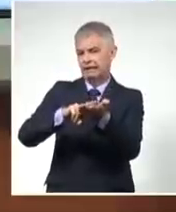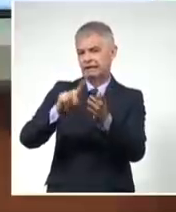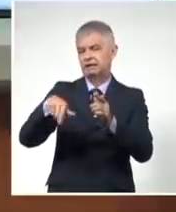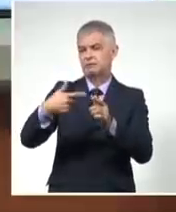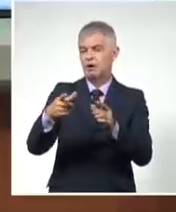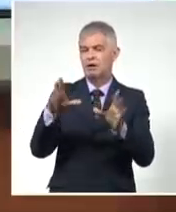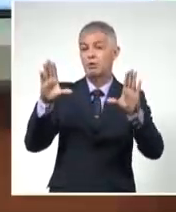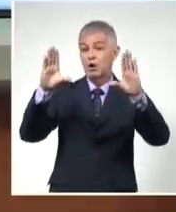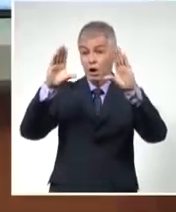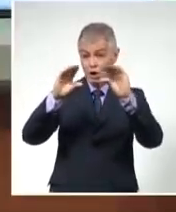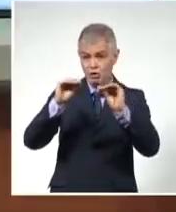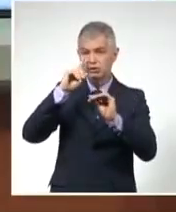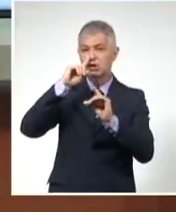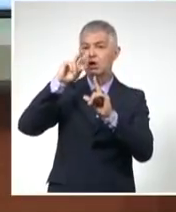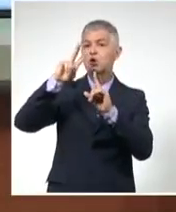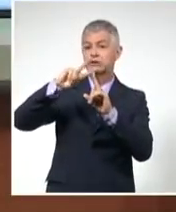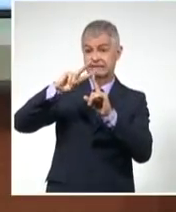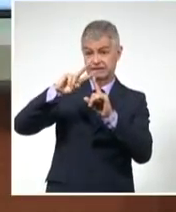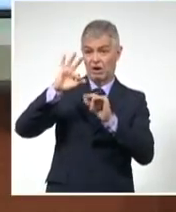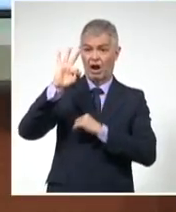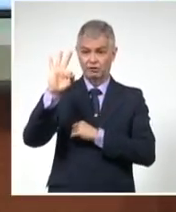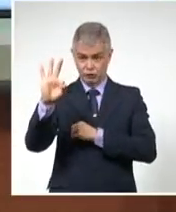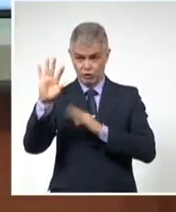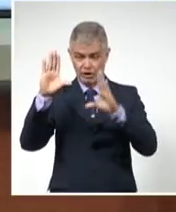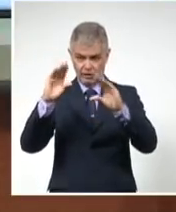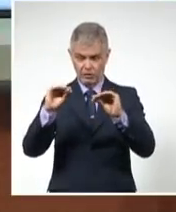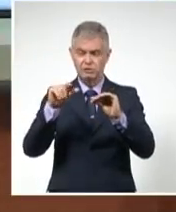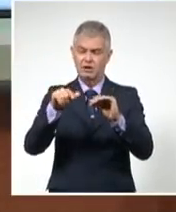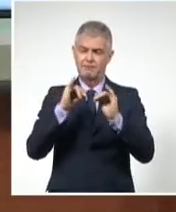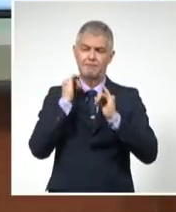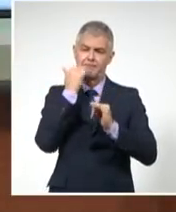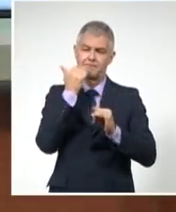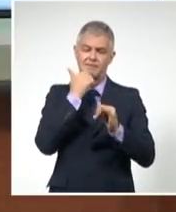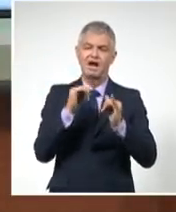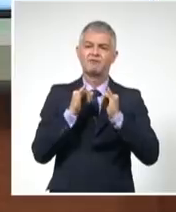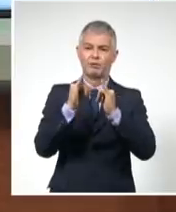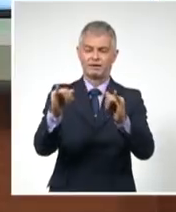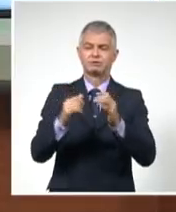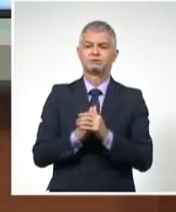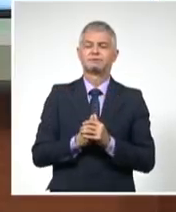en la emisión estelar del noticiero de la televisión cubana. Bueno, hasta entonces.